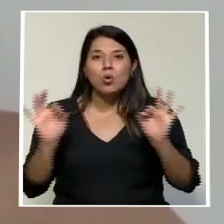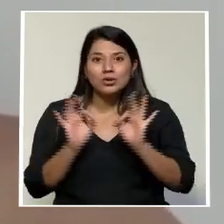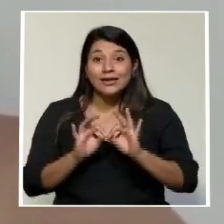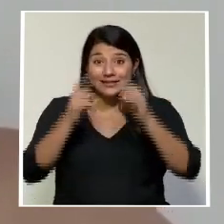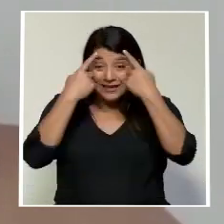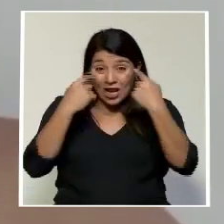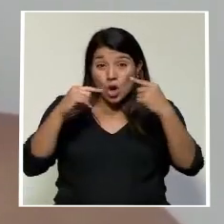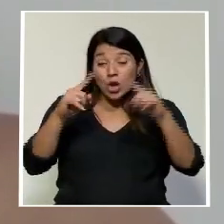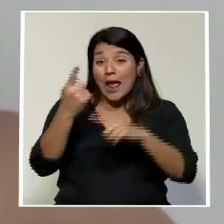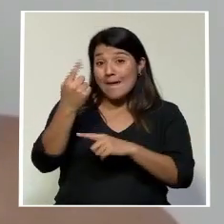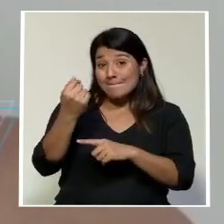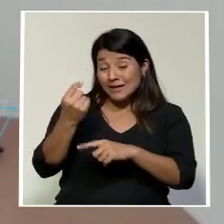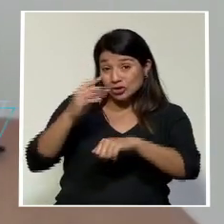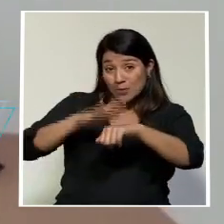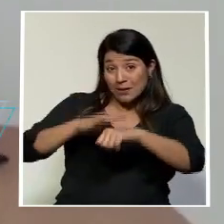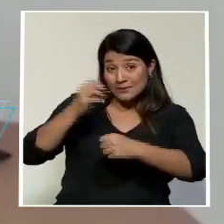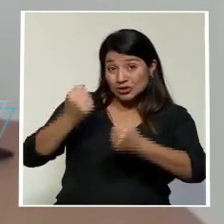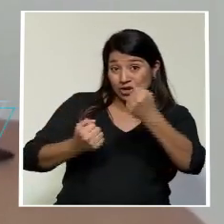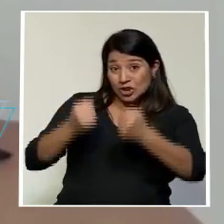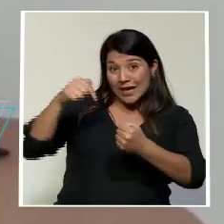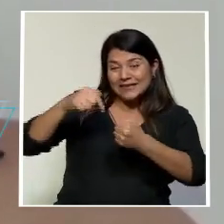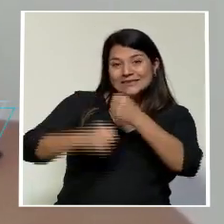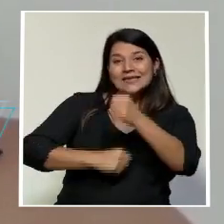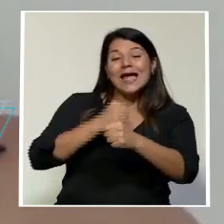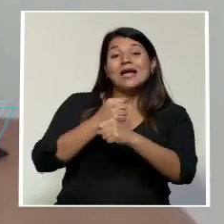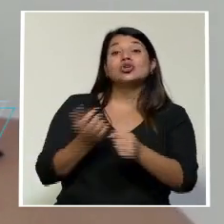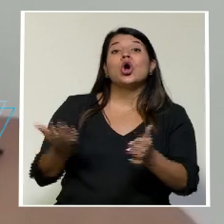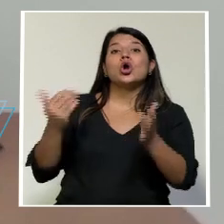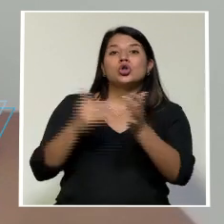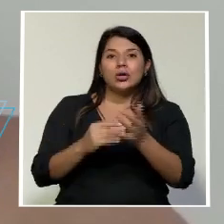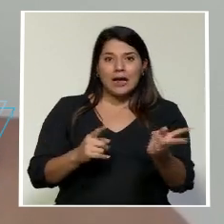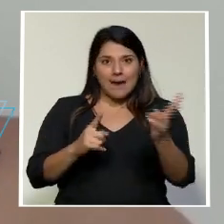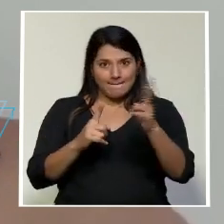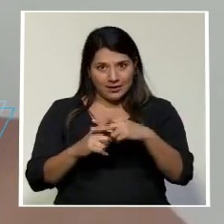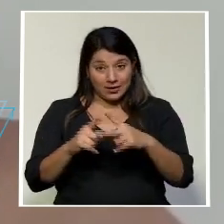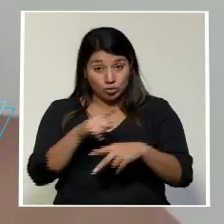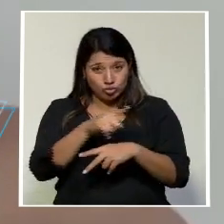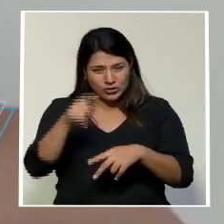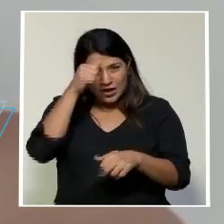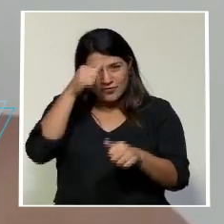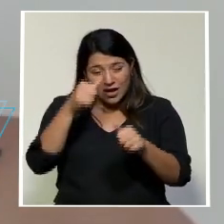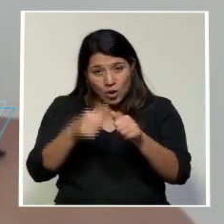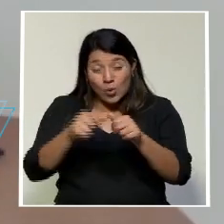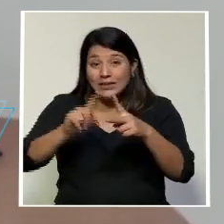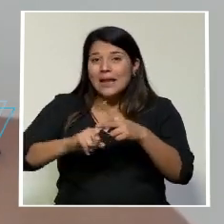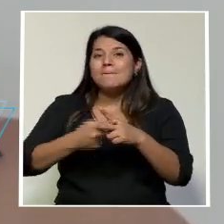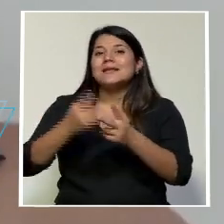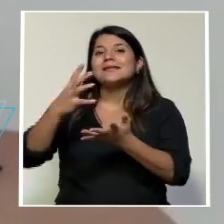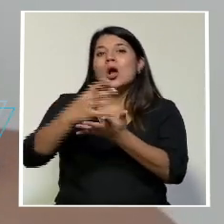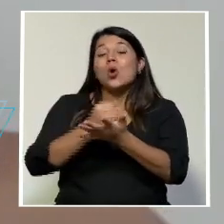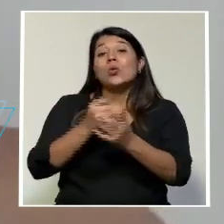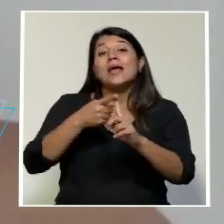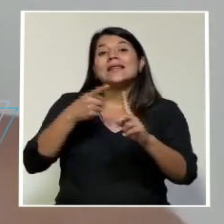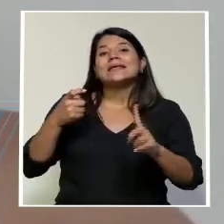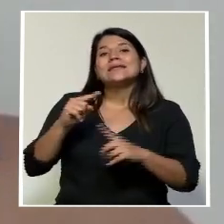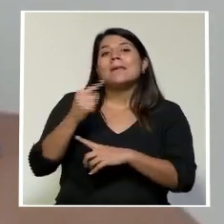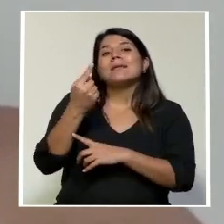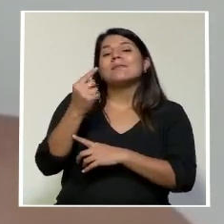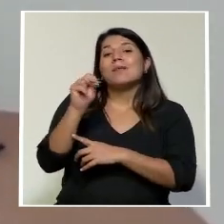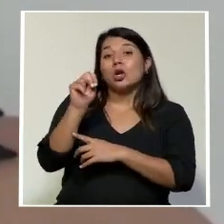año se vuelva a aplicar. Recordemos que el cobro comienza a regir a partir del 1 de noviembre, por lo que